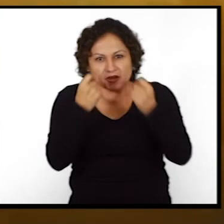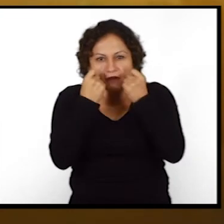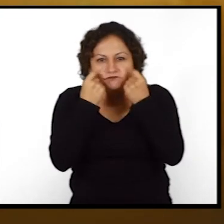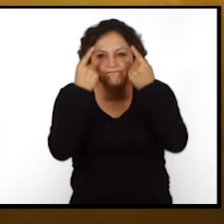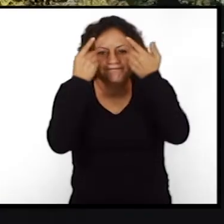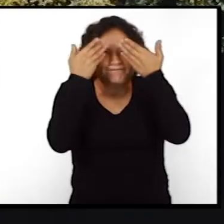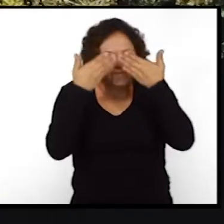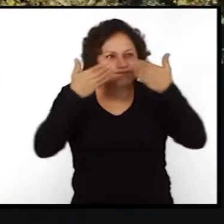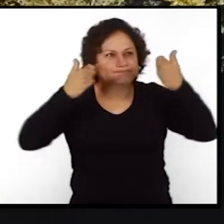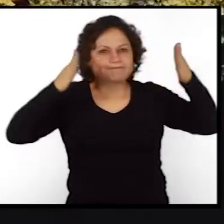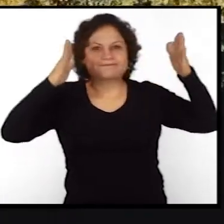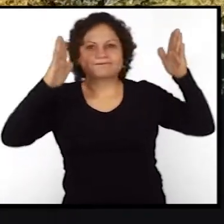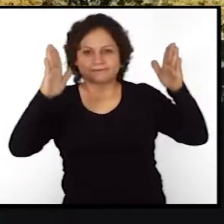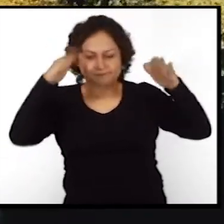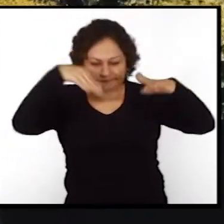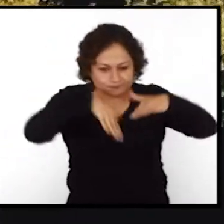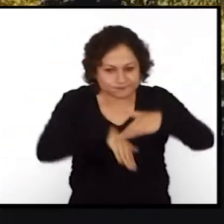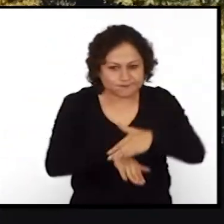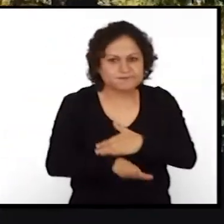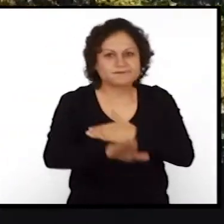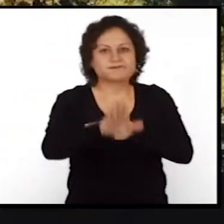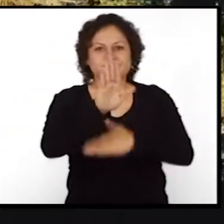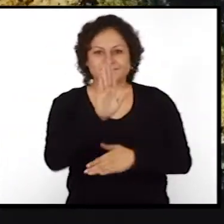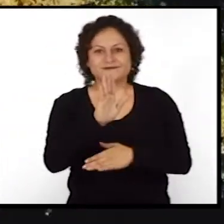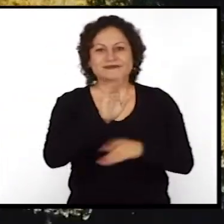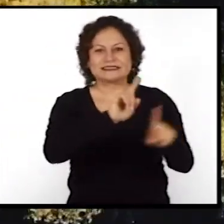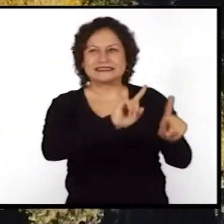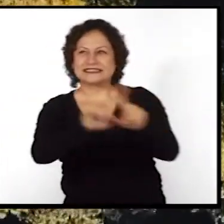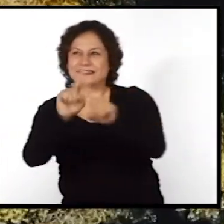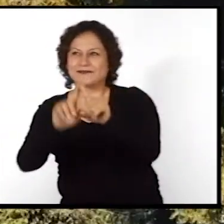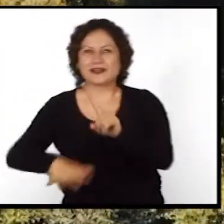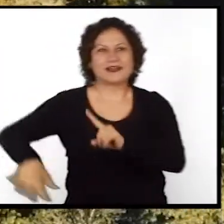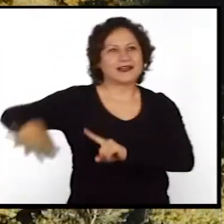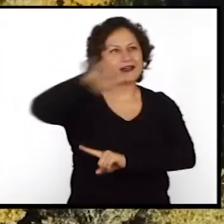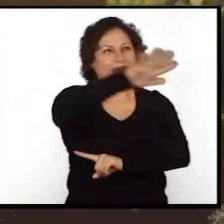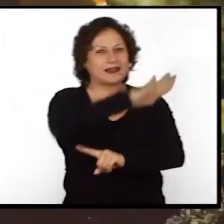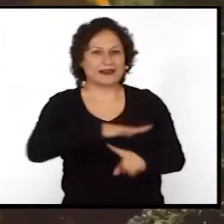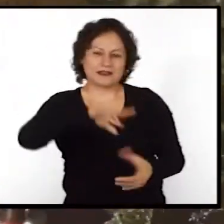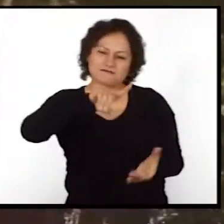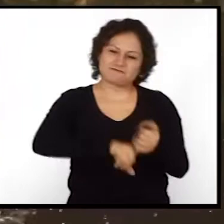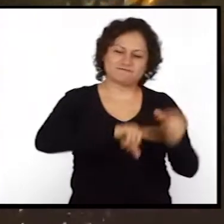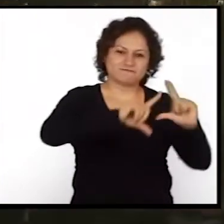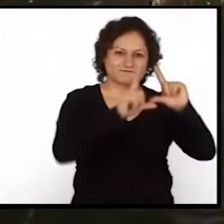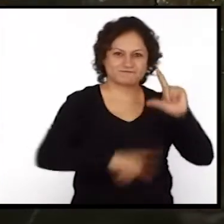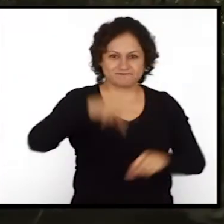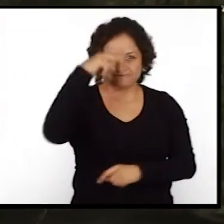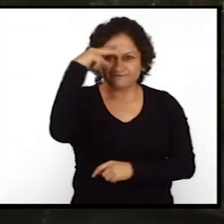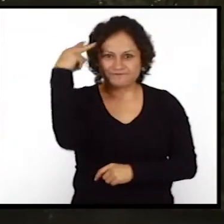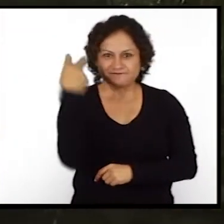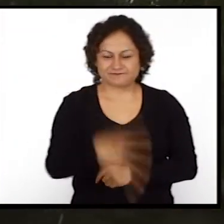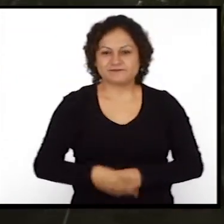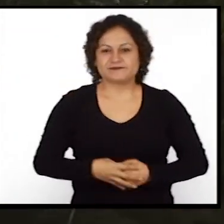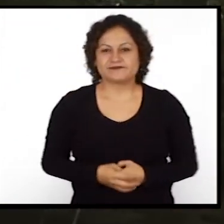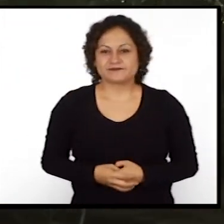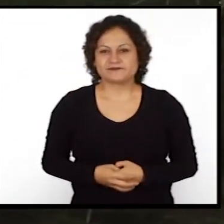tu espíritu. Cautívate de corazón con los grandiosos e impactantes ecosistemas de este enigmático